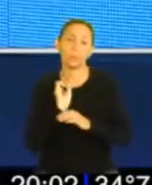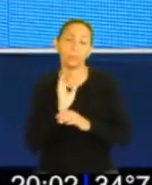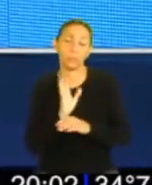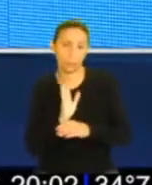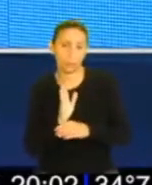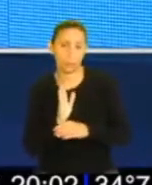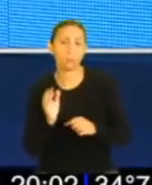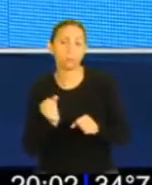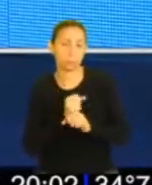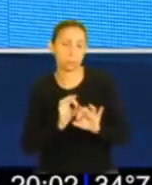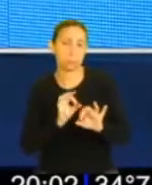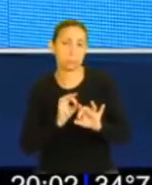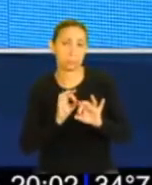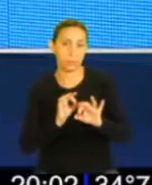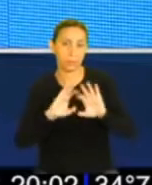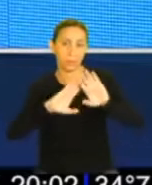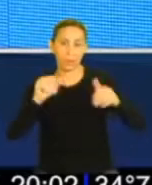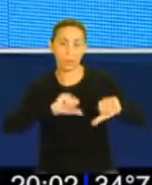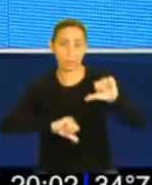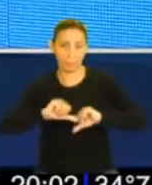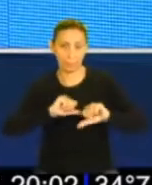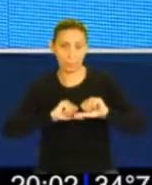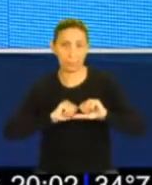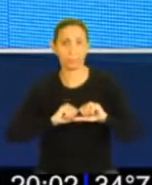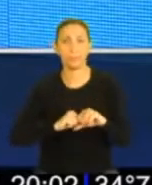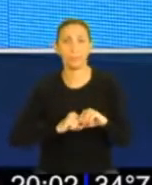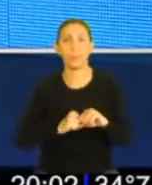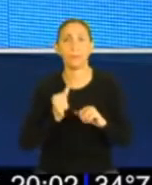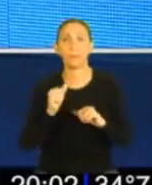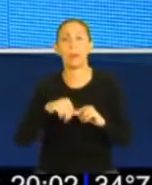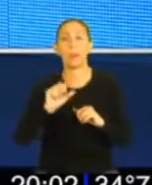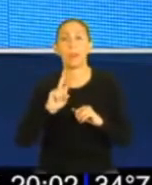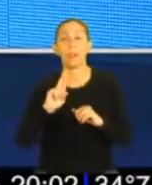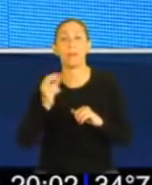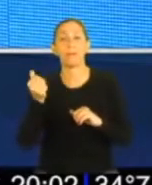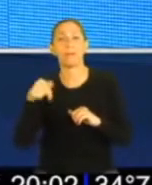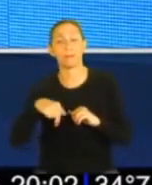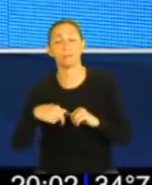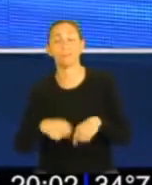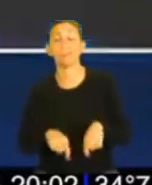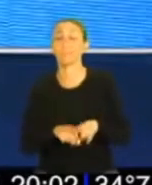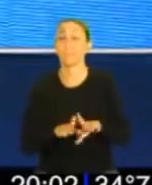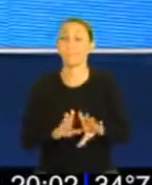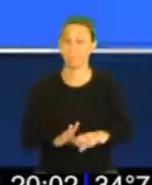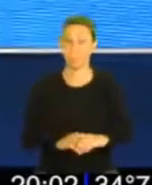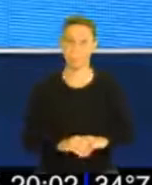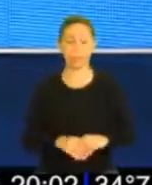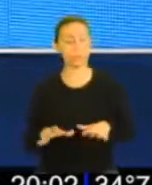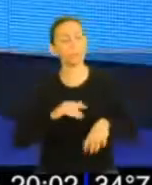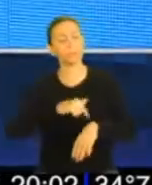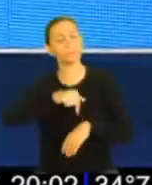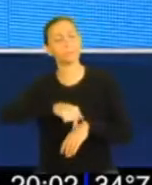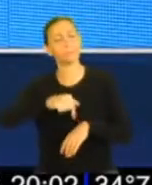para la confirmación en el laboratorio en el Malbrán, pero bueno, esta